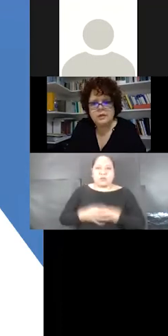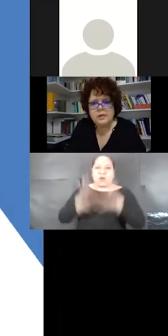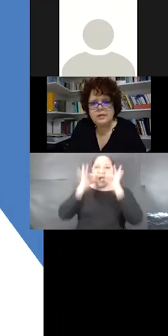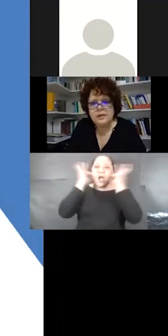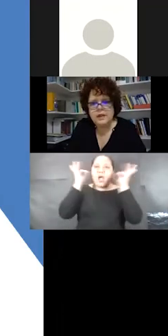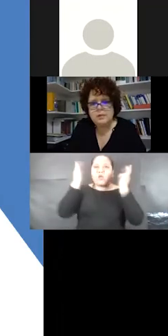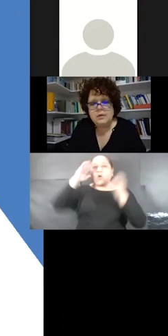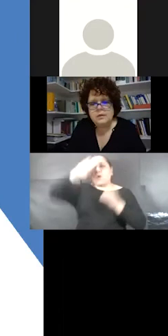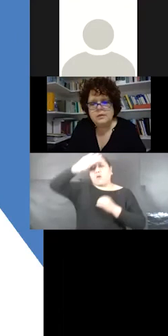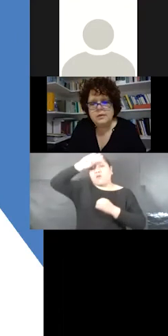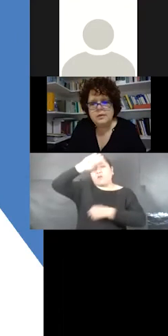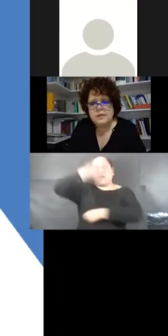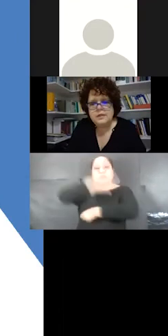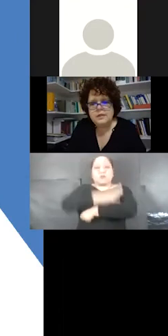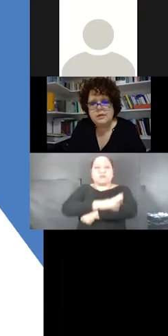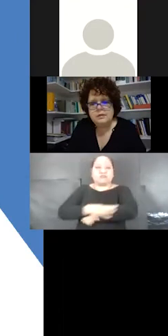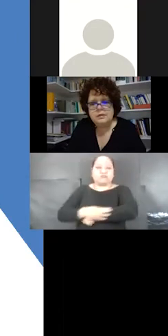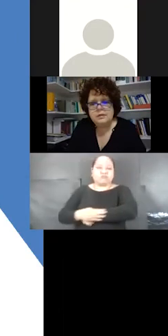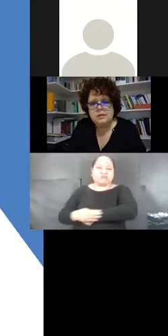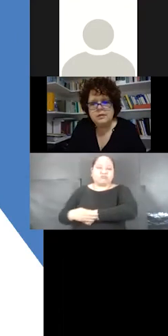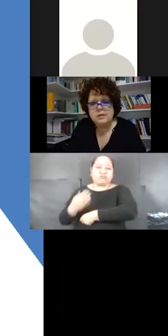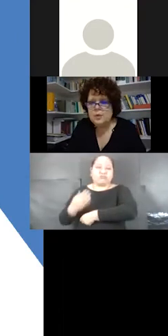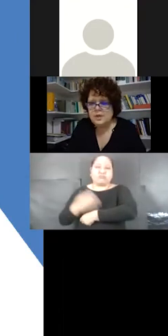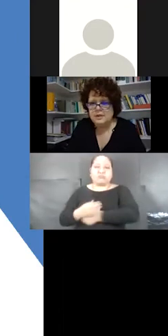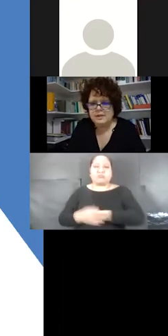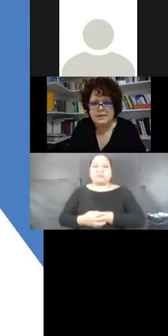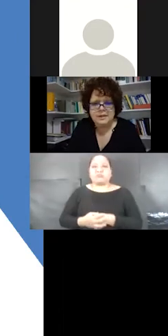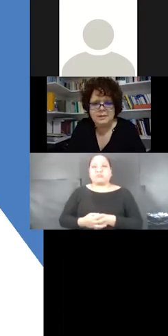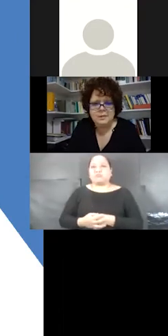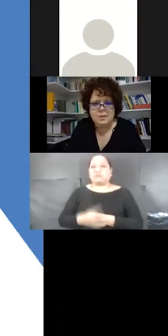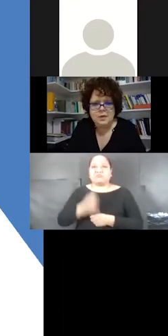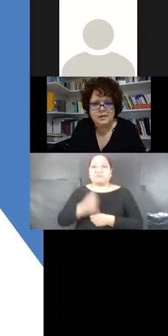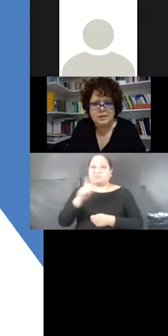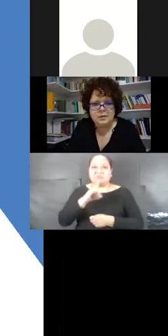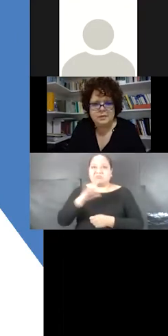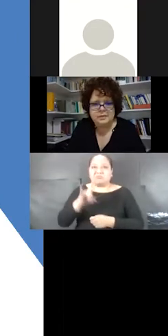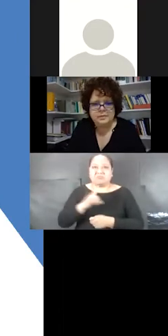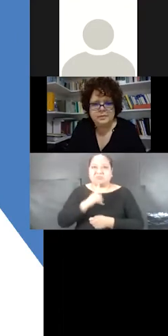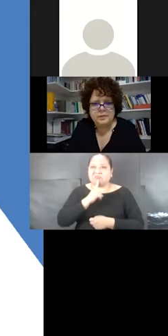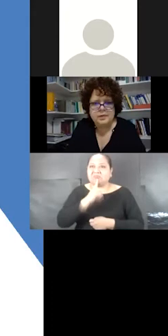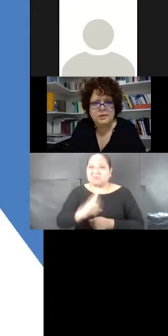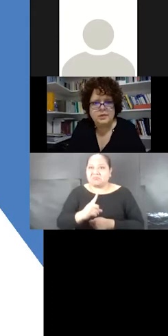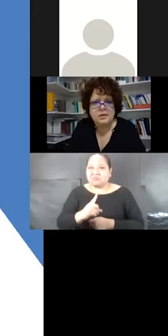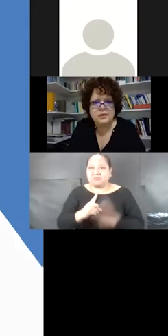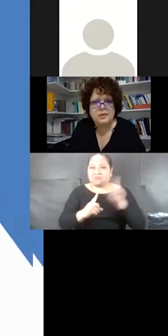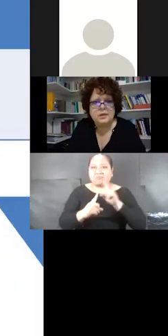Gato, enfermo, pobrecito. No usa verbo copulativo.